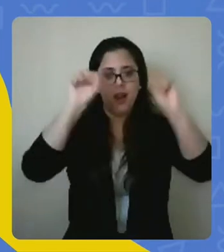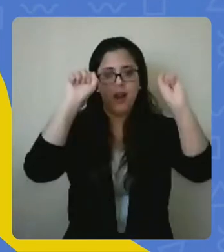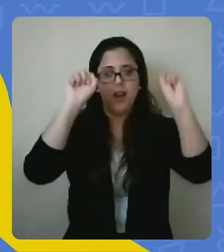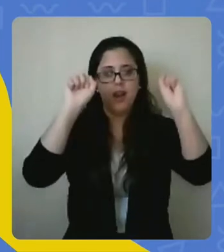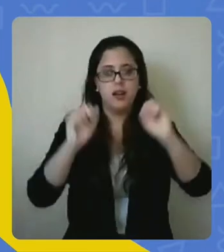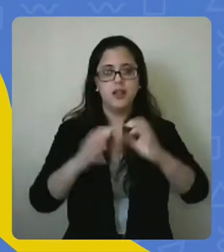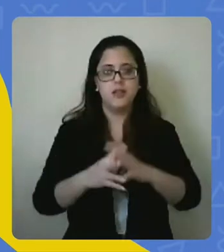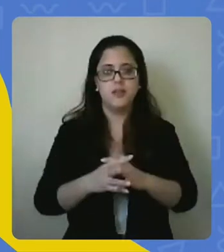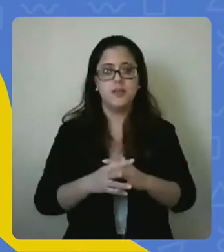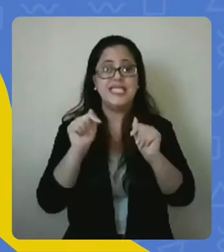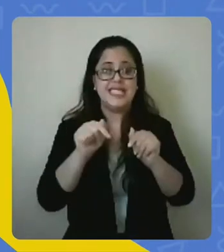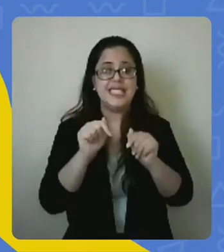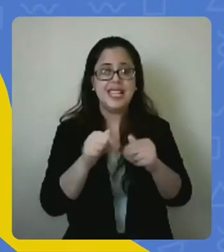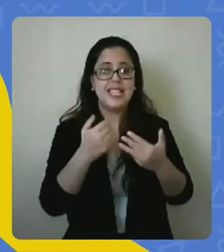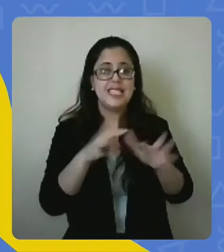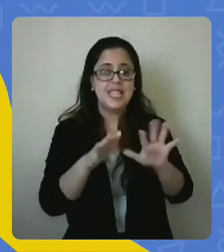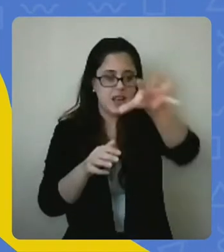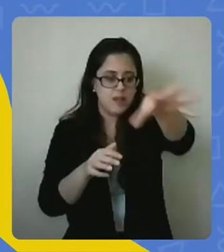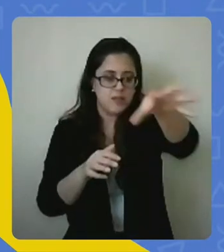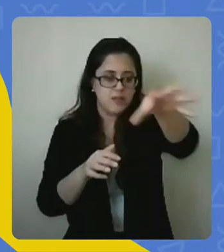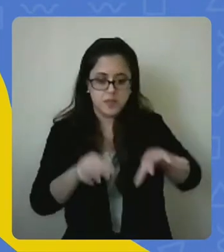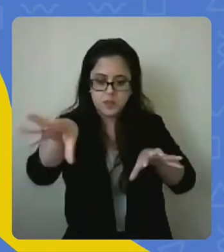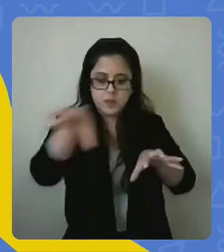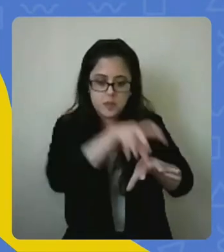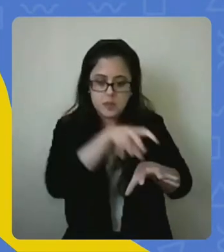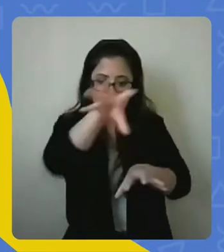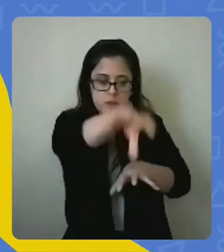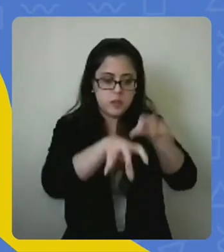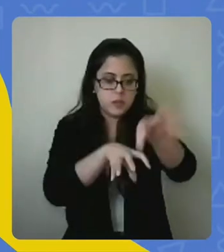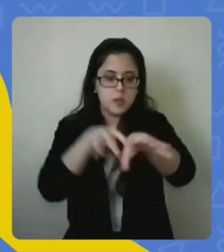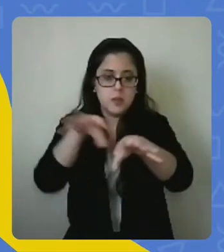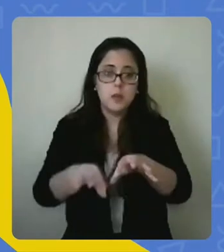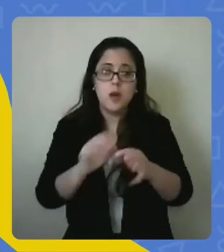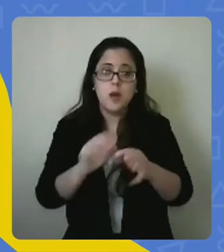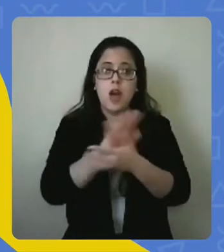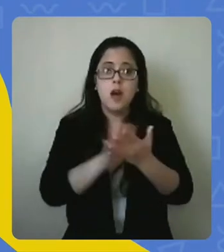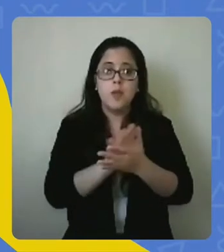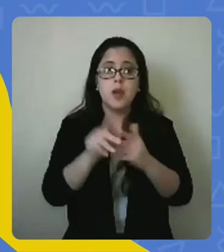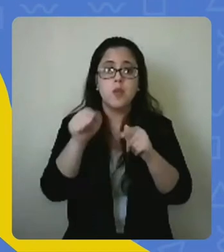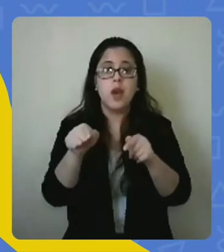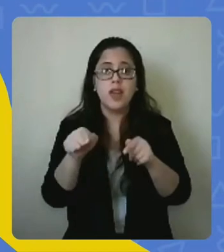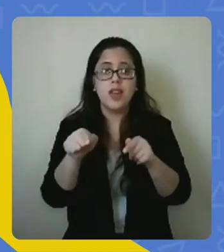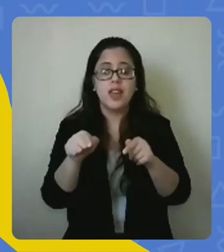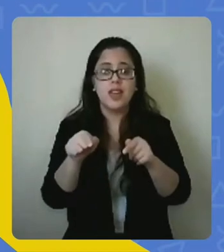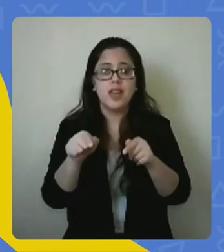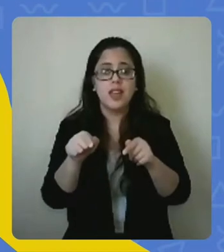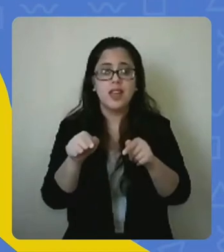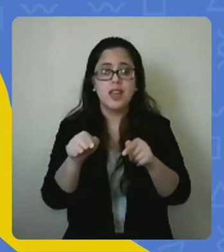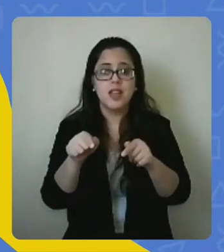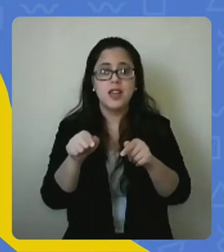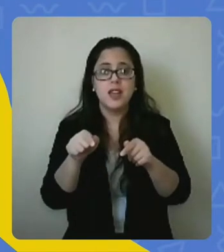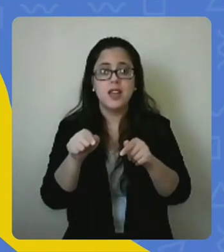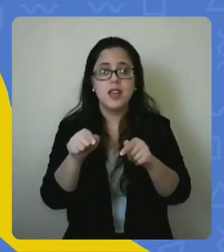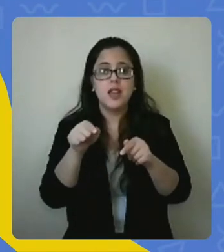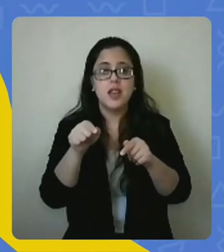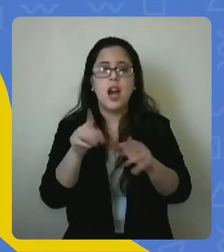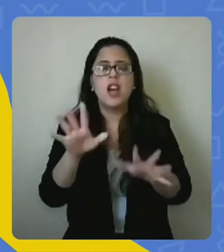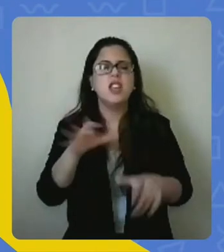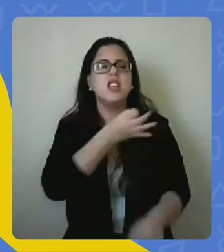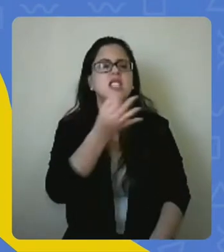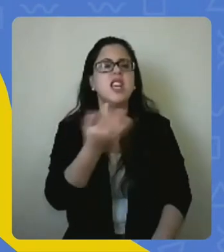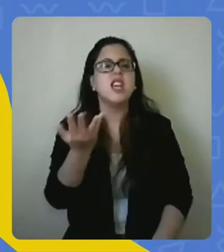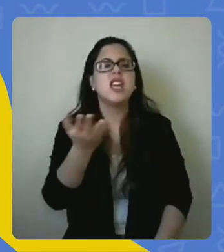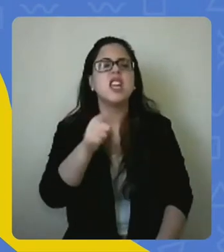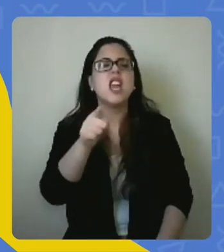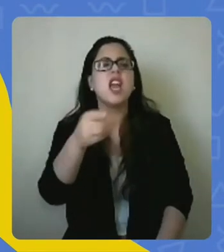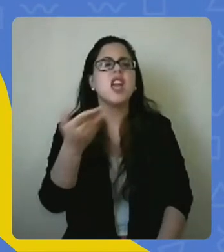van juntando las cartas por cada turno. Ahí, por ejemplo, la misma. Bien, ¿qué palabras eran? Edades, entonces. Uva y unicornio.